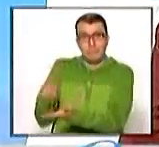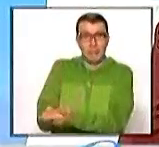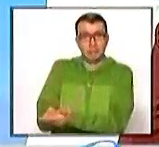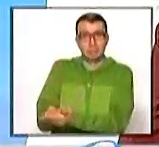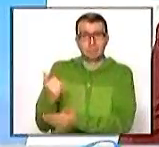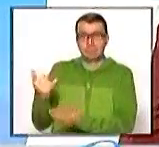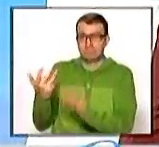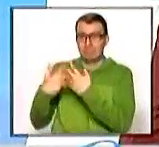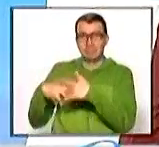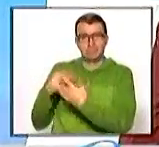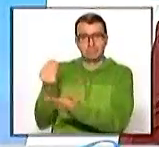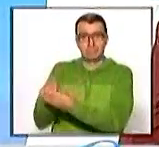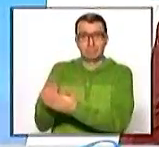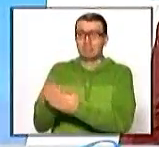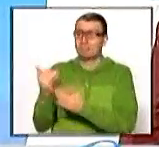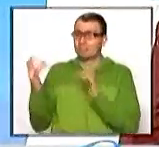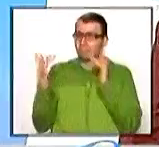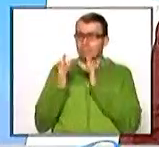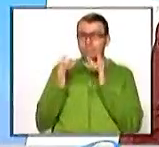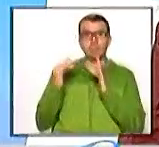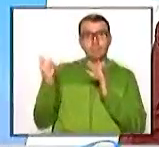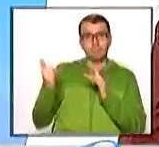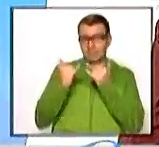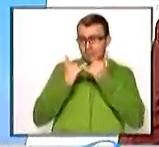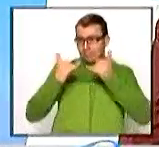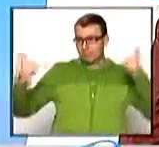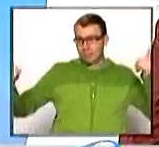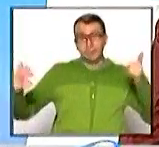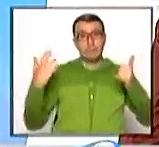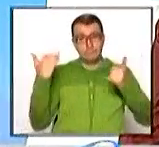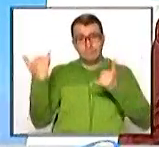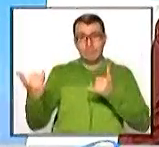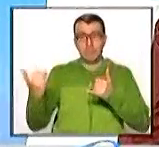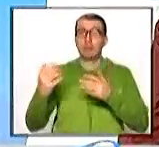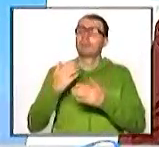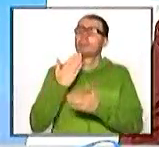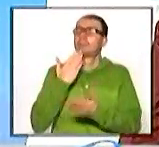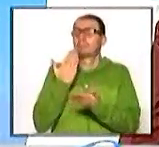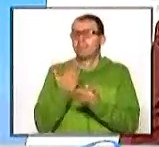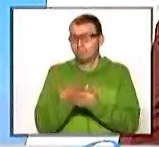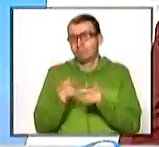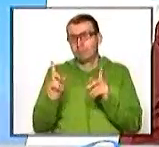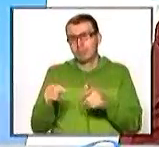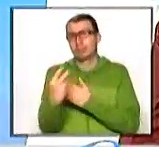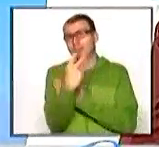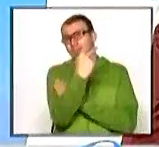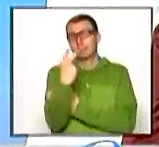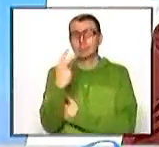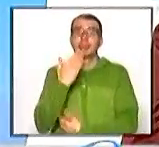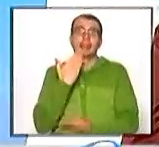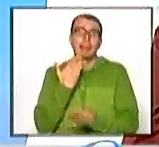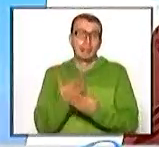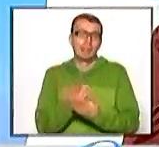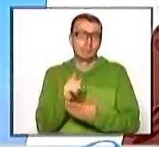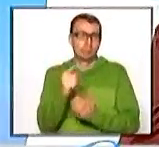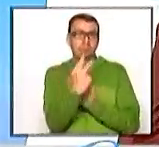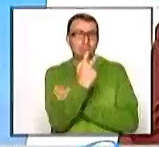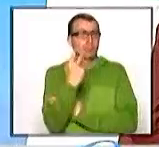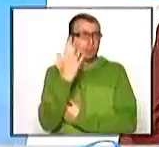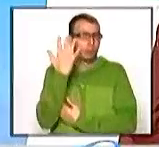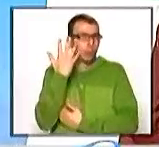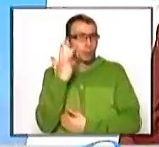de televisión paga, mil y mil gracias por su audiencia, por su sintonía, por